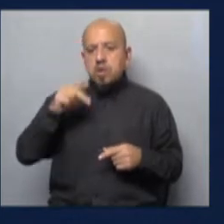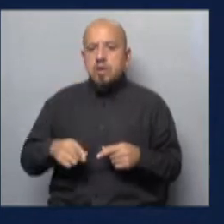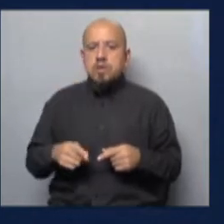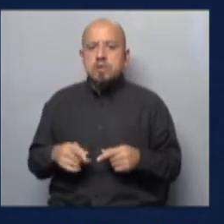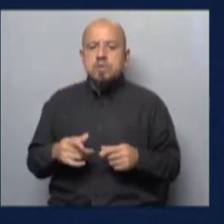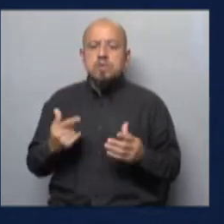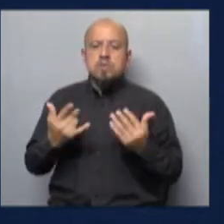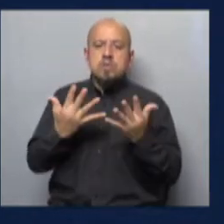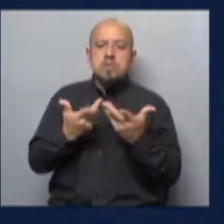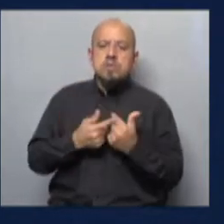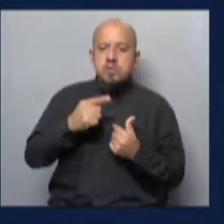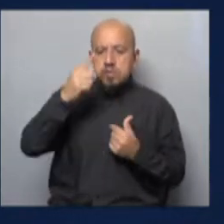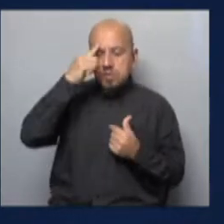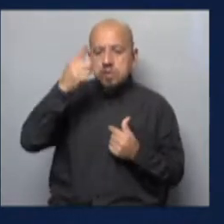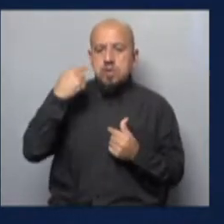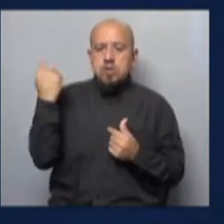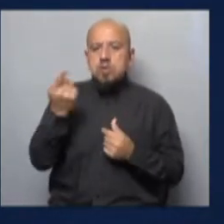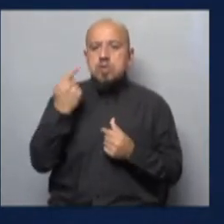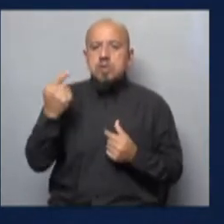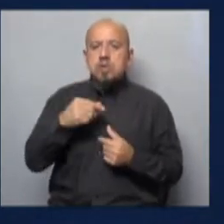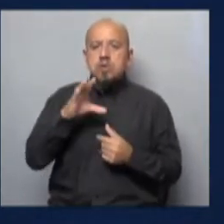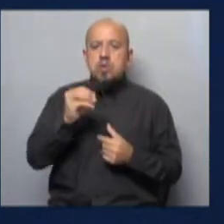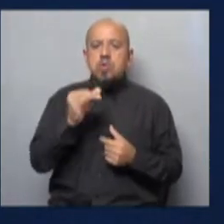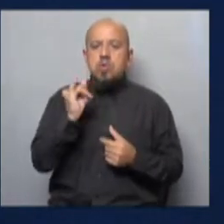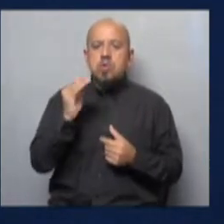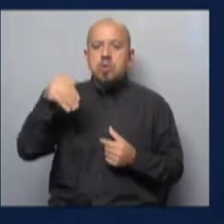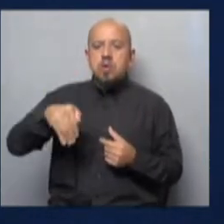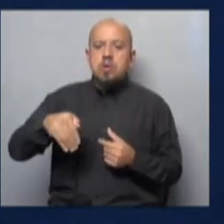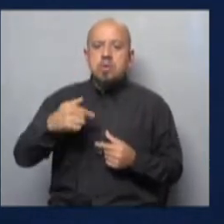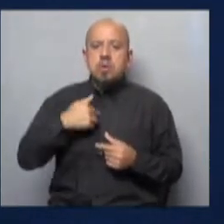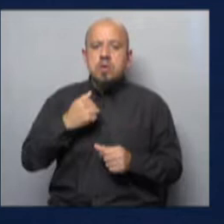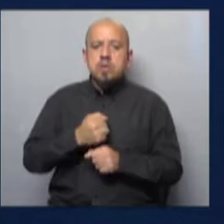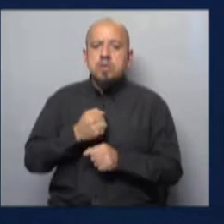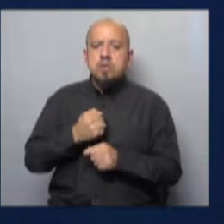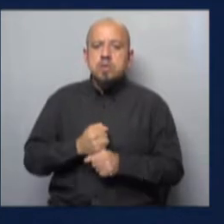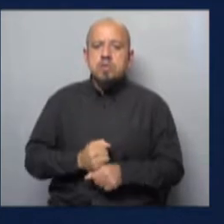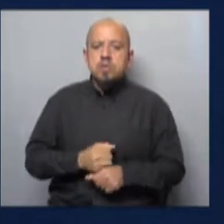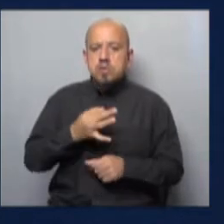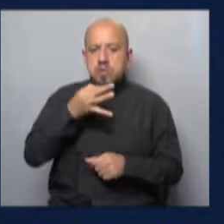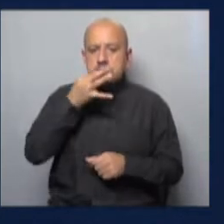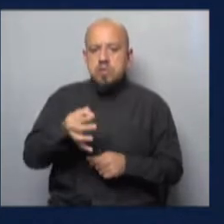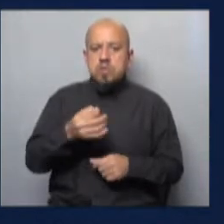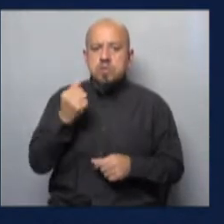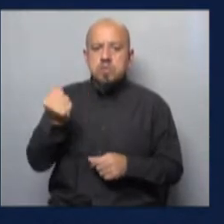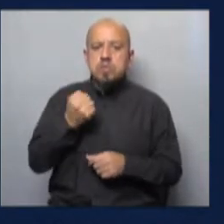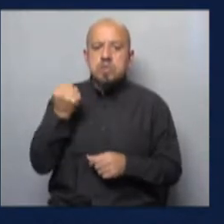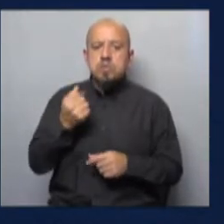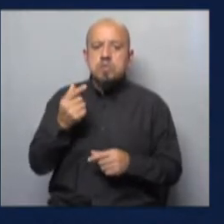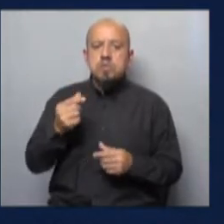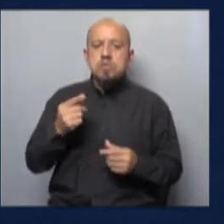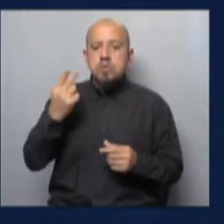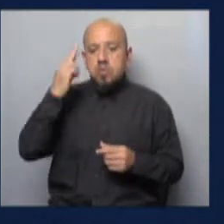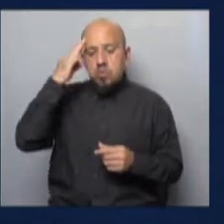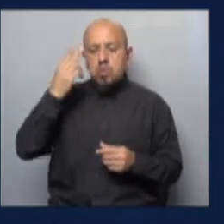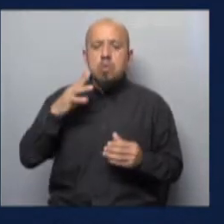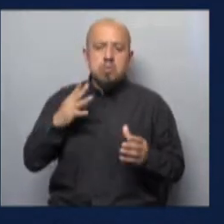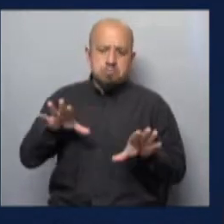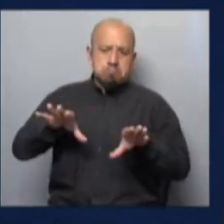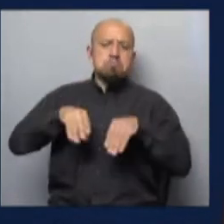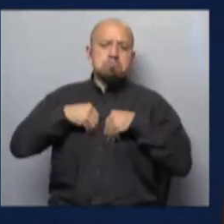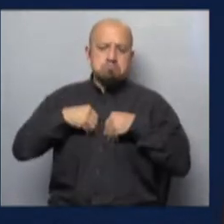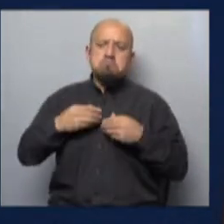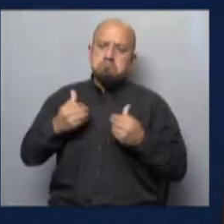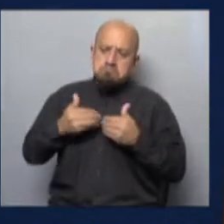que como organización internacional para las migraciones la óyeme por la cual trabajo lo destacamos constantemente y es que el país es muy receptivo de